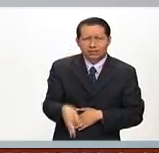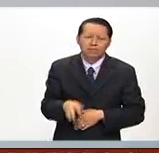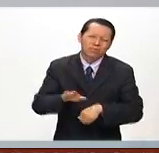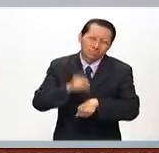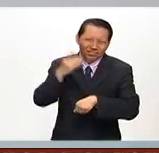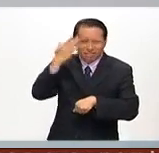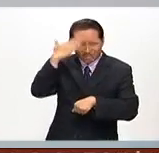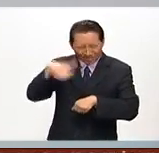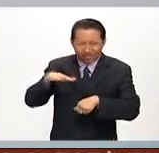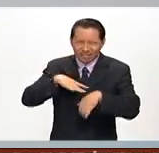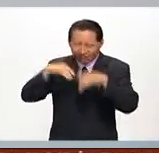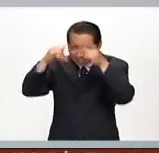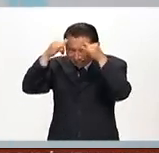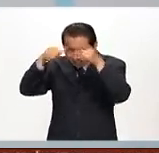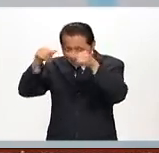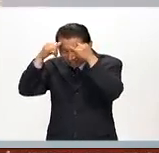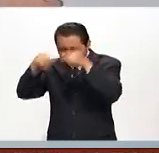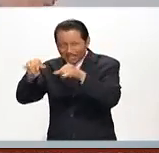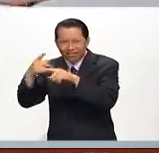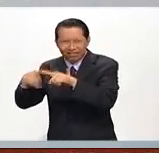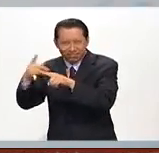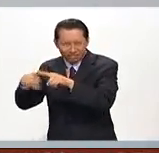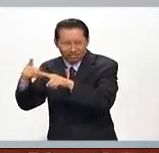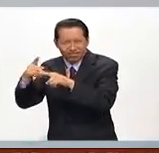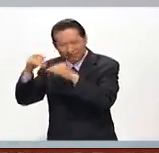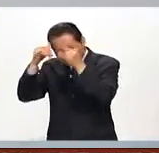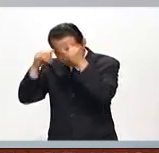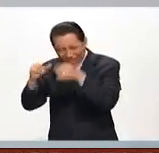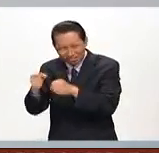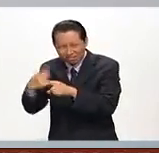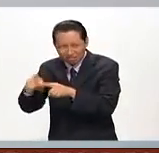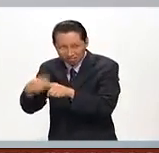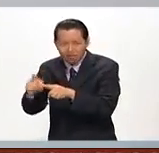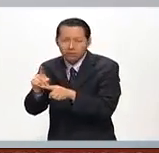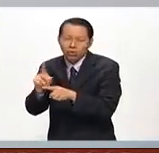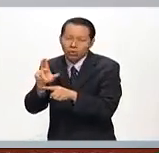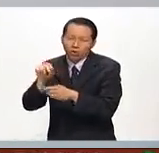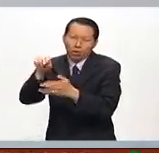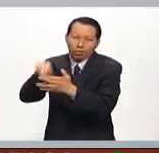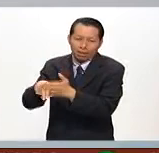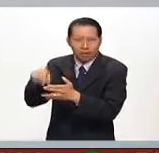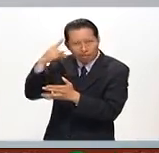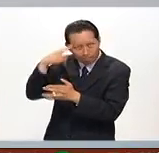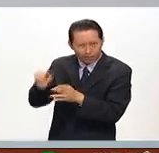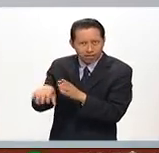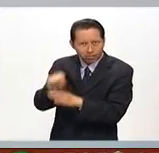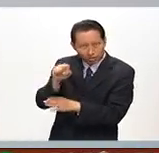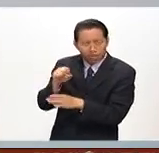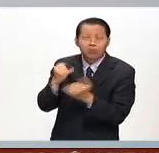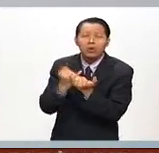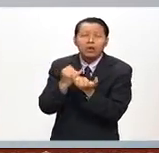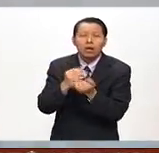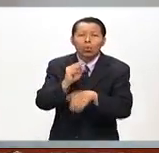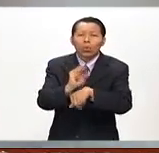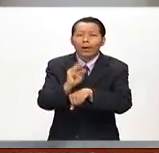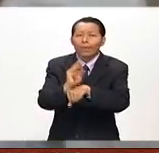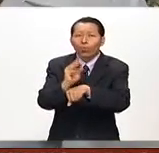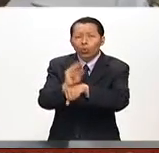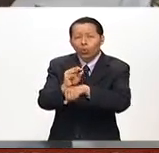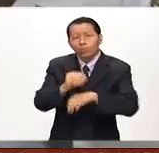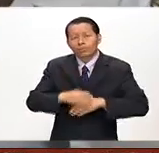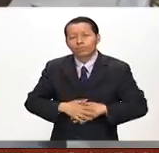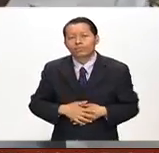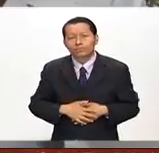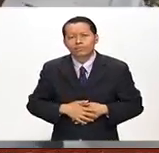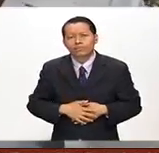res, que es un producto que tiene la res que no tuvieron que matarlo para obtenerlo, y también puedes consumir huevo. Es una opción.